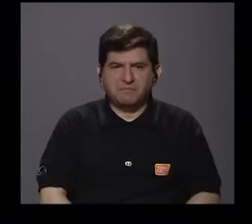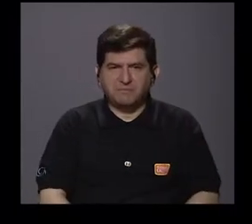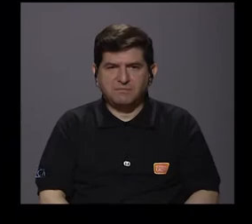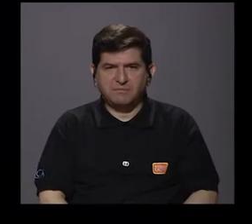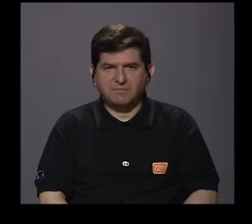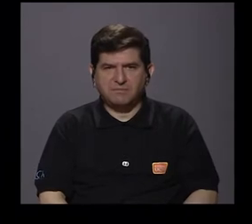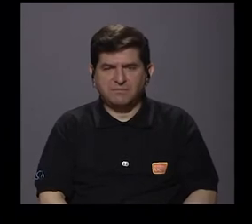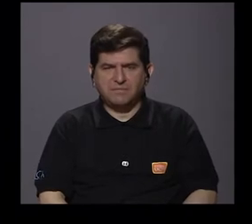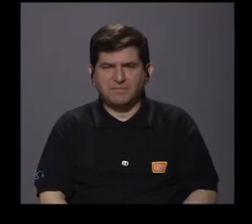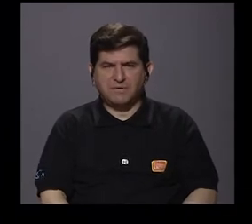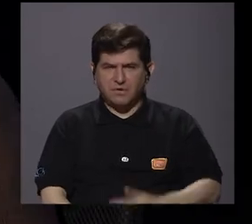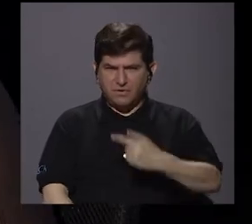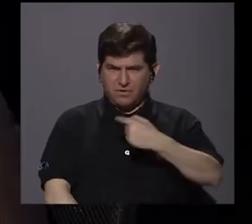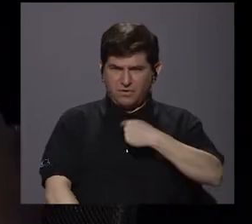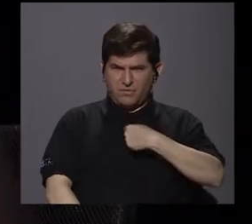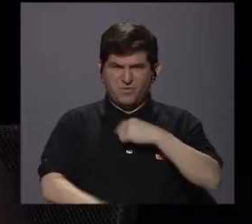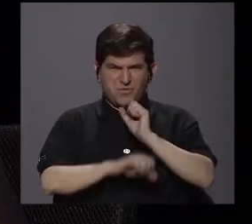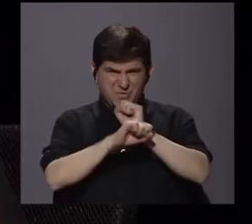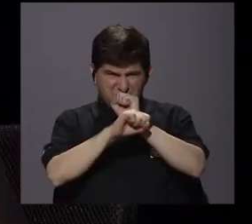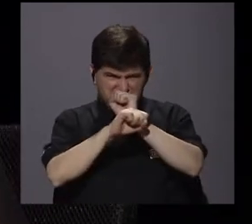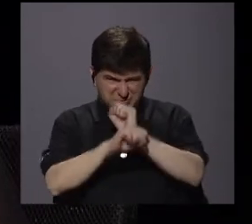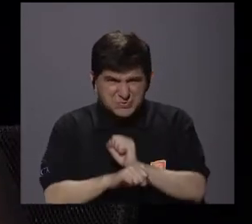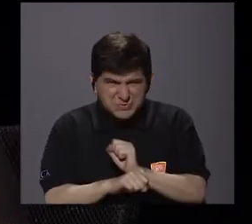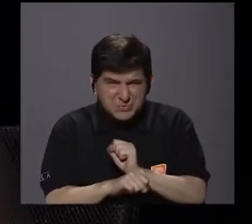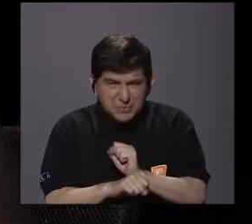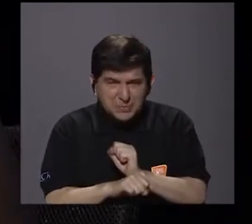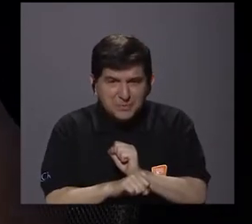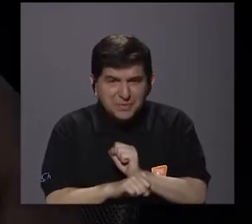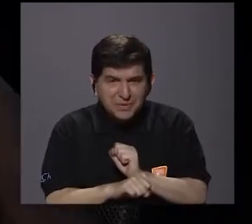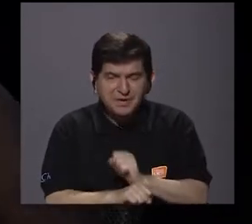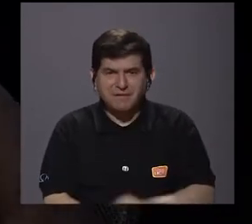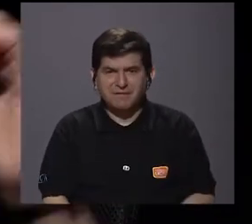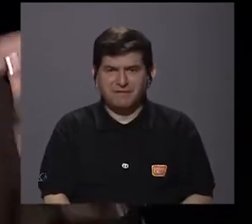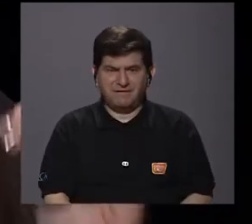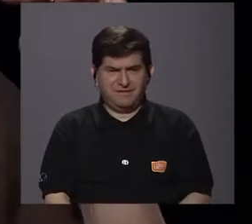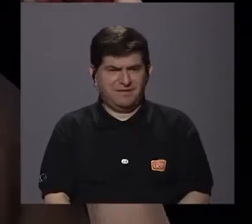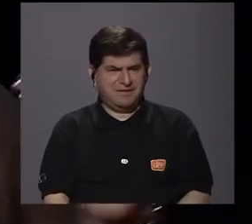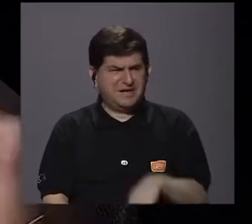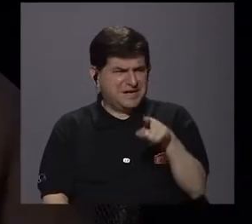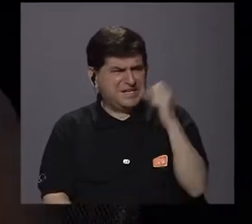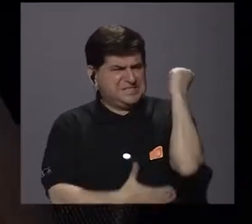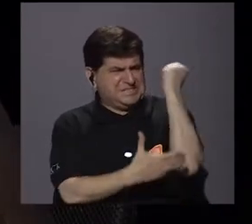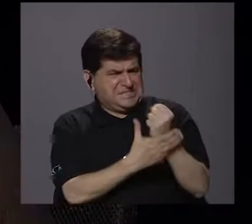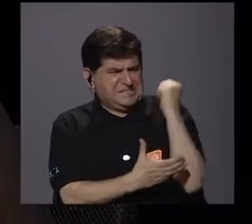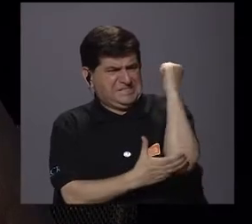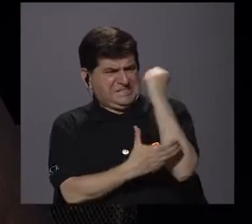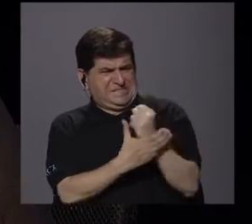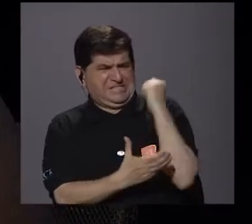¿Cómo puede uno acostumbrarse a que estén masacrando